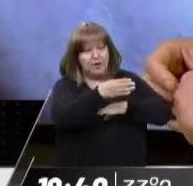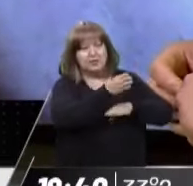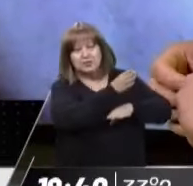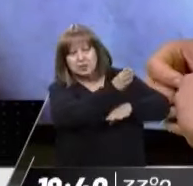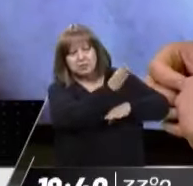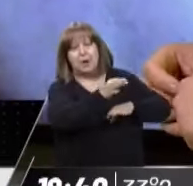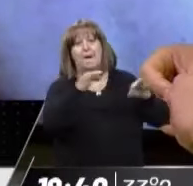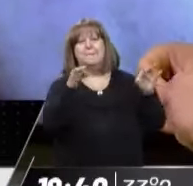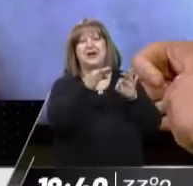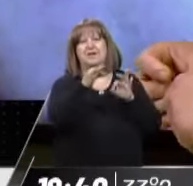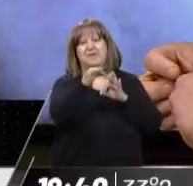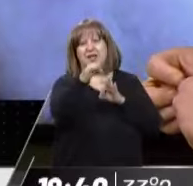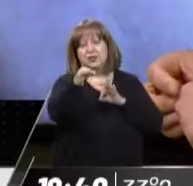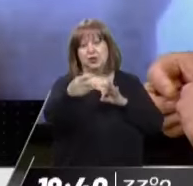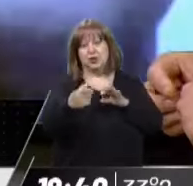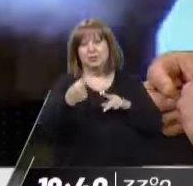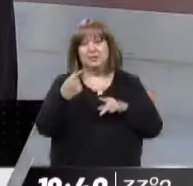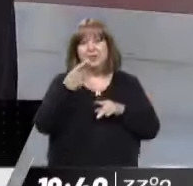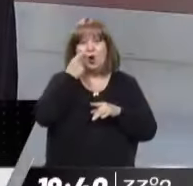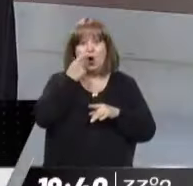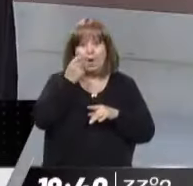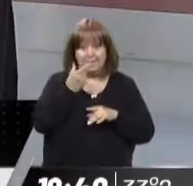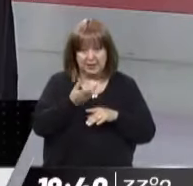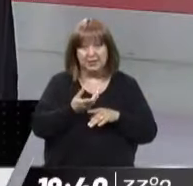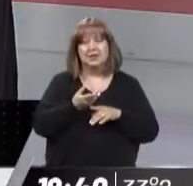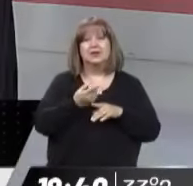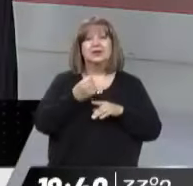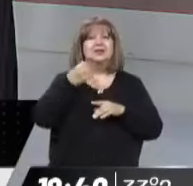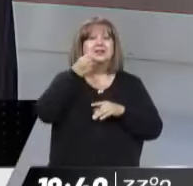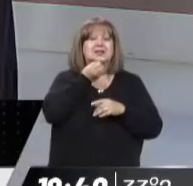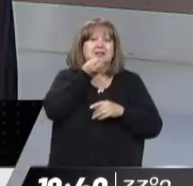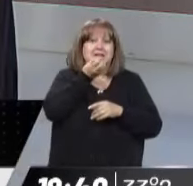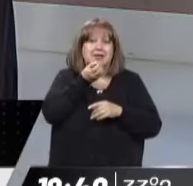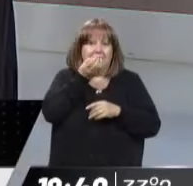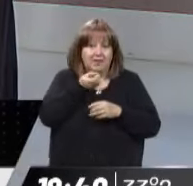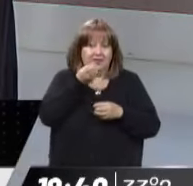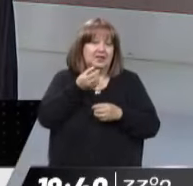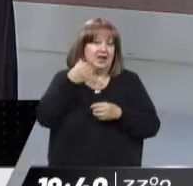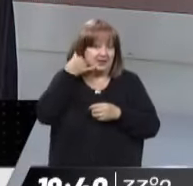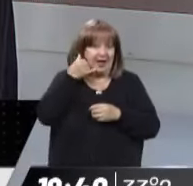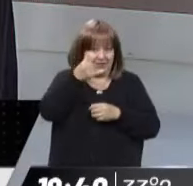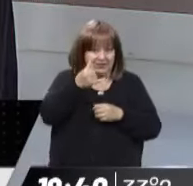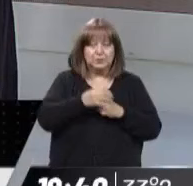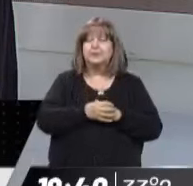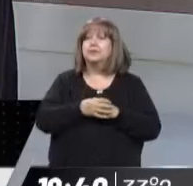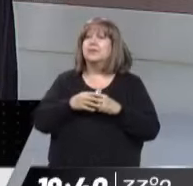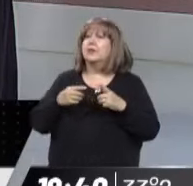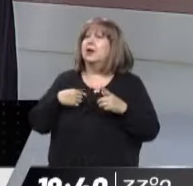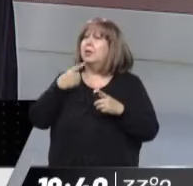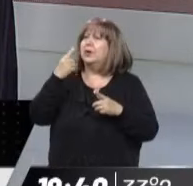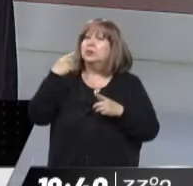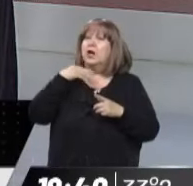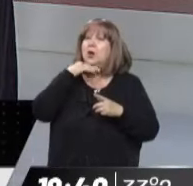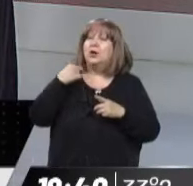toma. Claro, o sea, las evidencias. Demasiadas evidencias que demasiadas evidencias, claro. Y nos dijo que durante este periodo nunca